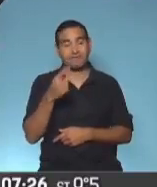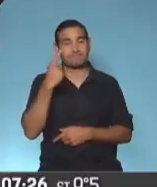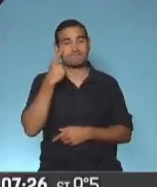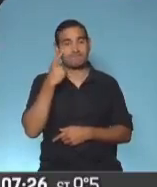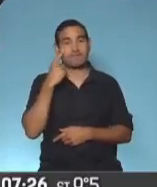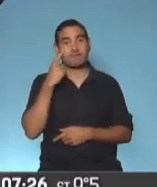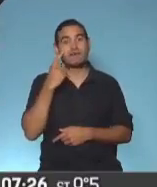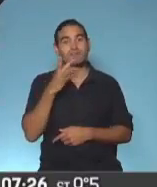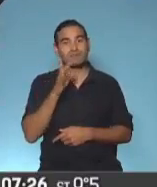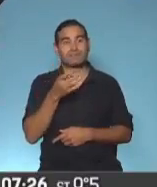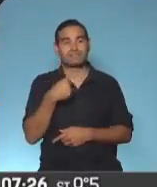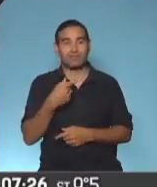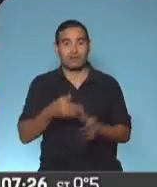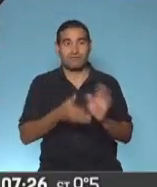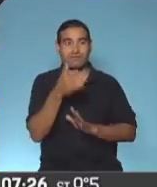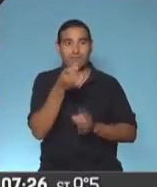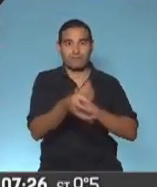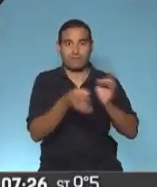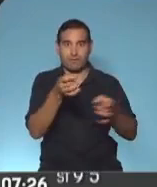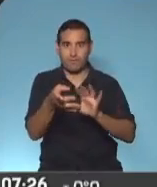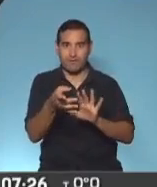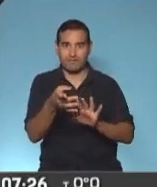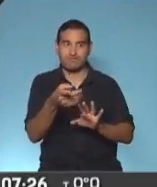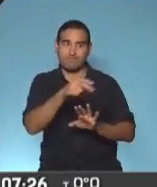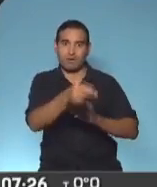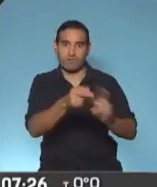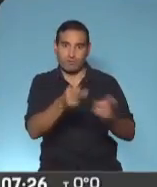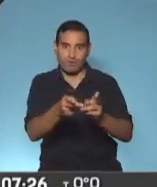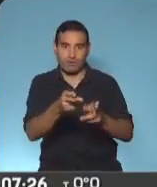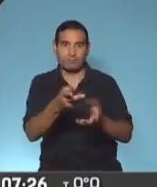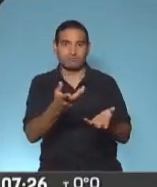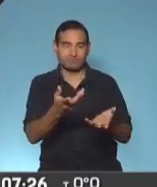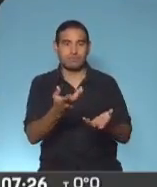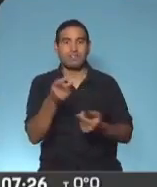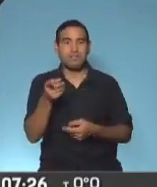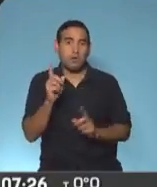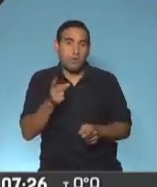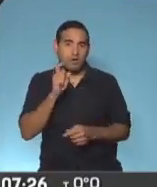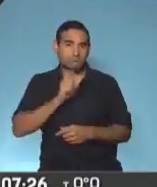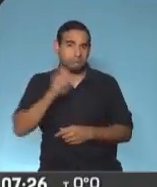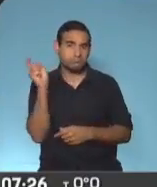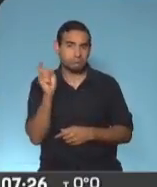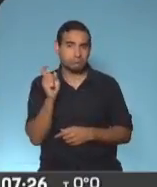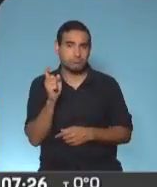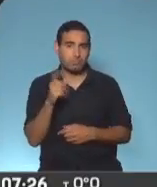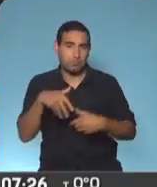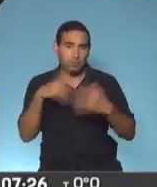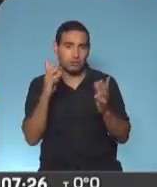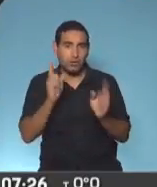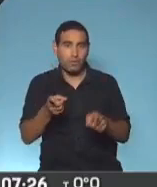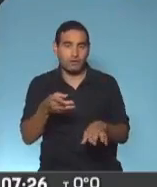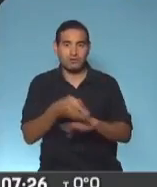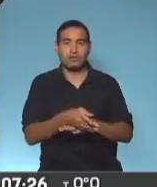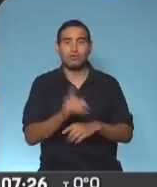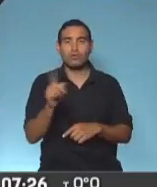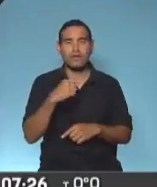esta manera podía causar la muerte de otra persona. Y lo central en esta historia es que no le importó. Esta es la acusación. No